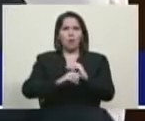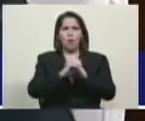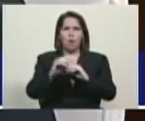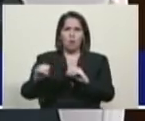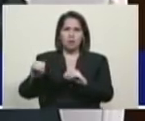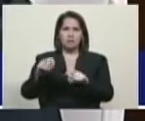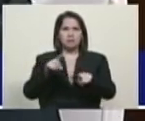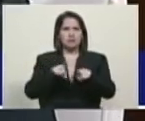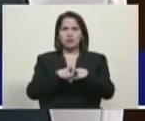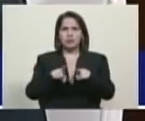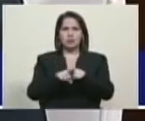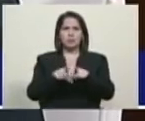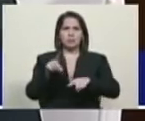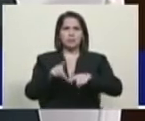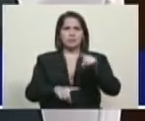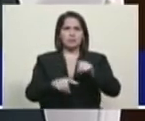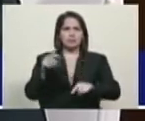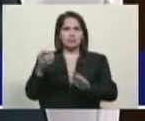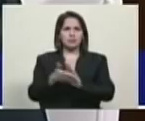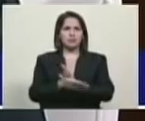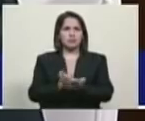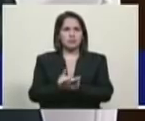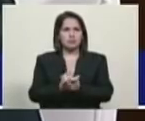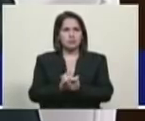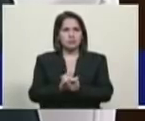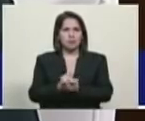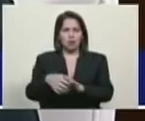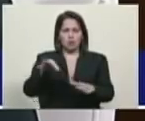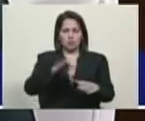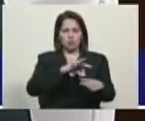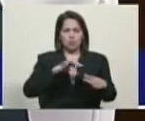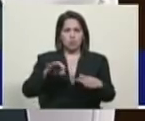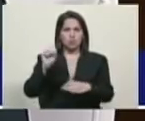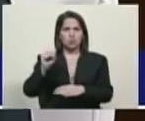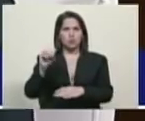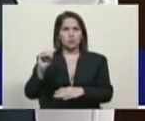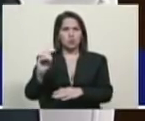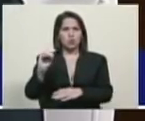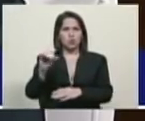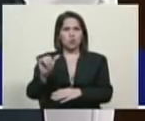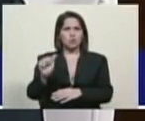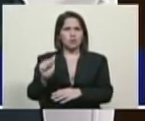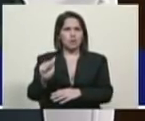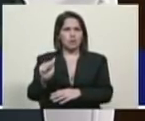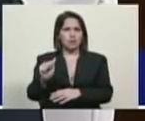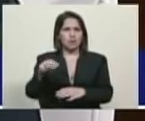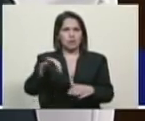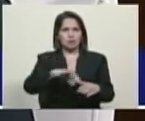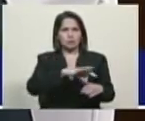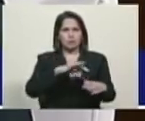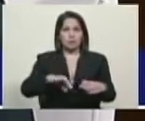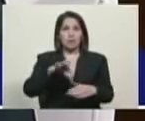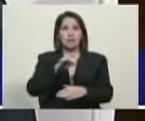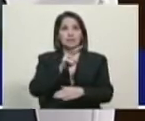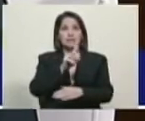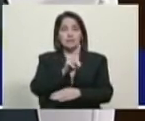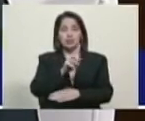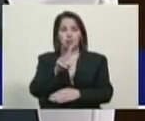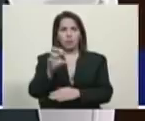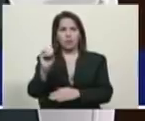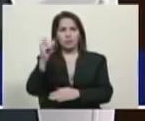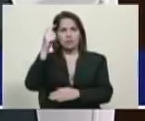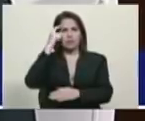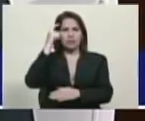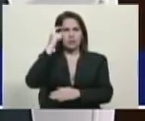igual 27 variedades de semilla de soya, una soya que se cultiva en 90 días, soya que se cultivan en 120 días. Con nuestros